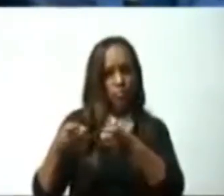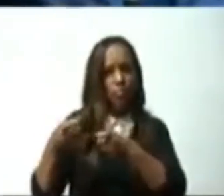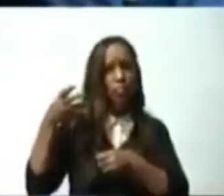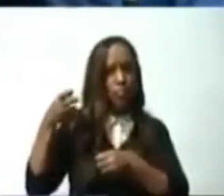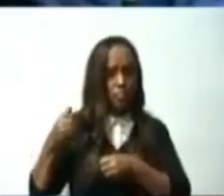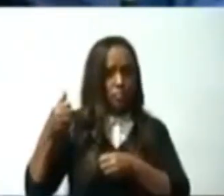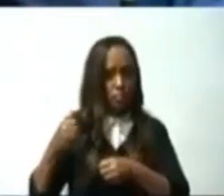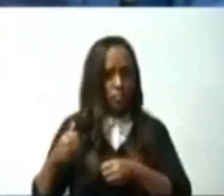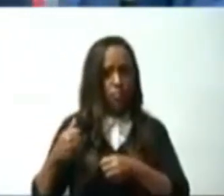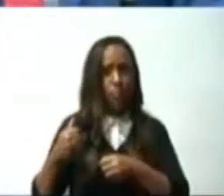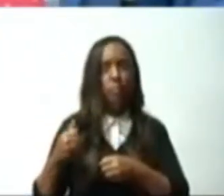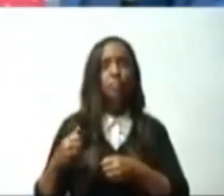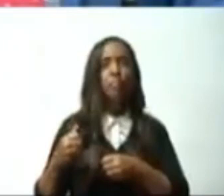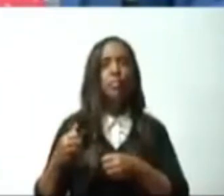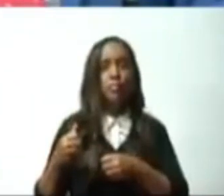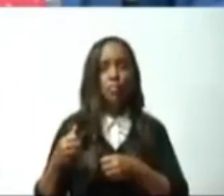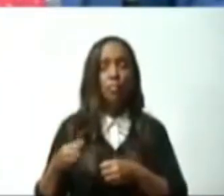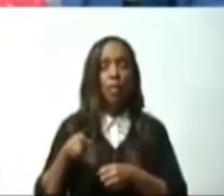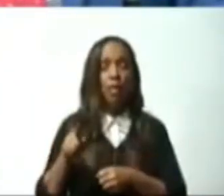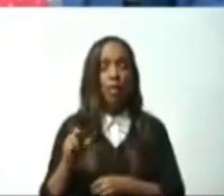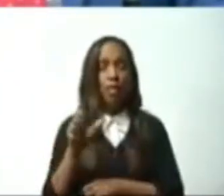la decisión, como es normal.